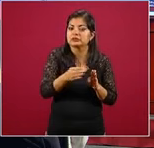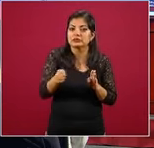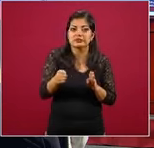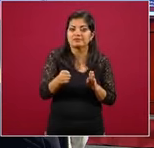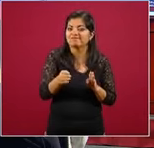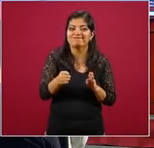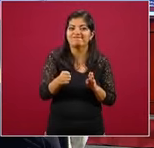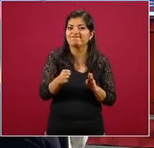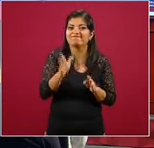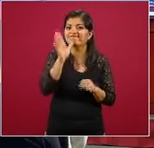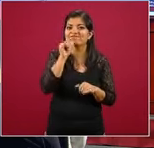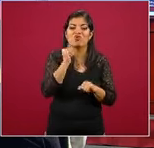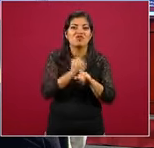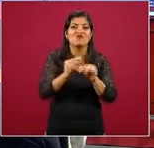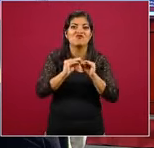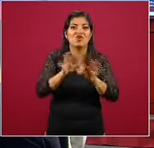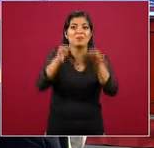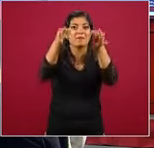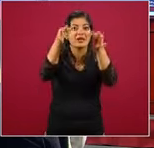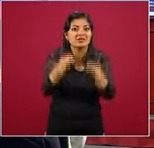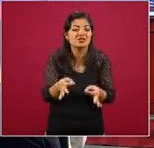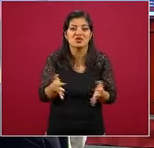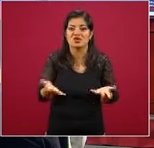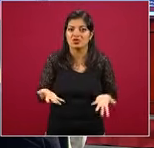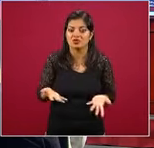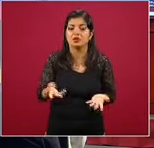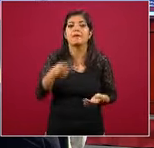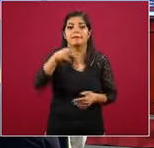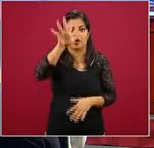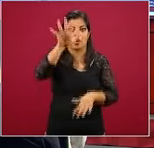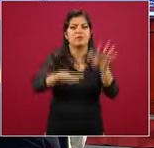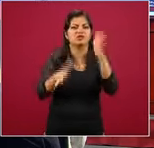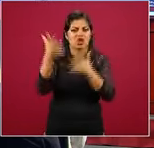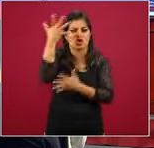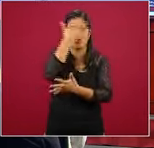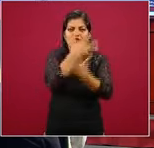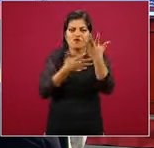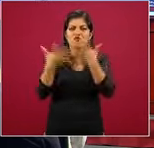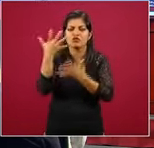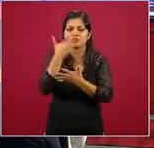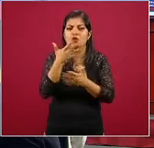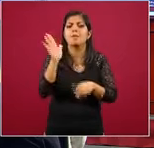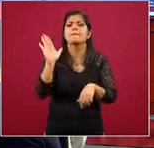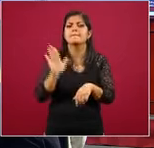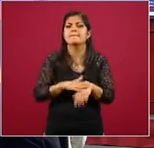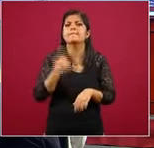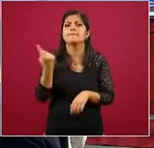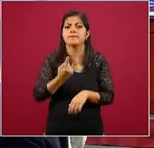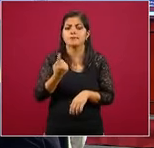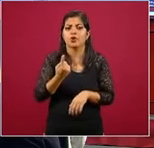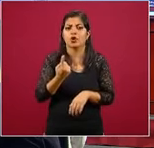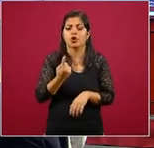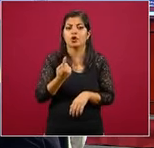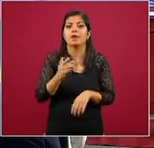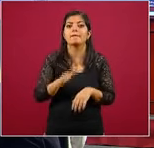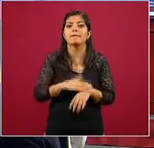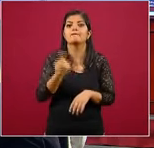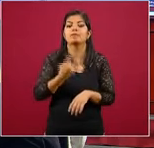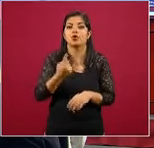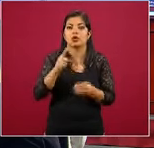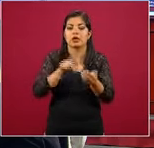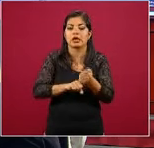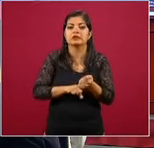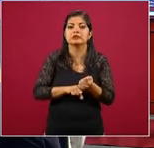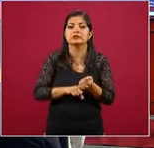poco informativo, pero además a veces confunde, porque da la impresión de que ese es el tamaño del